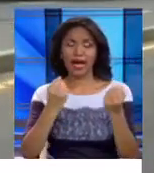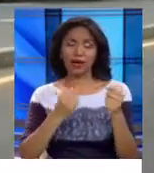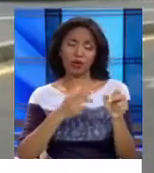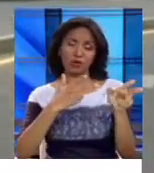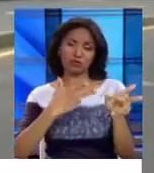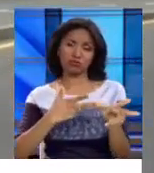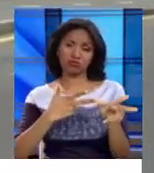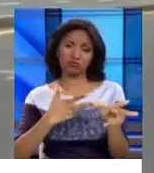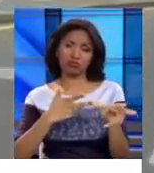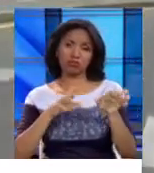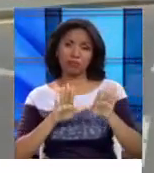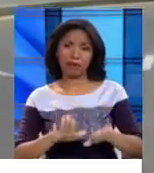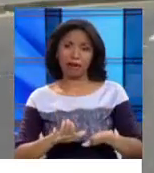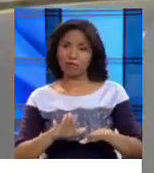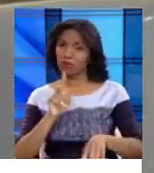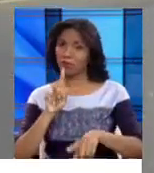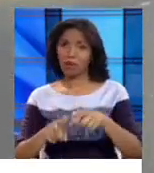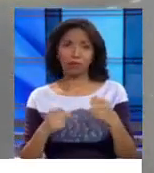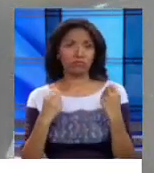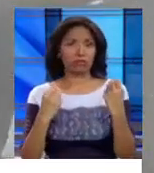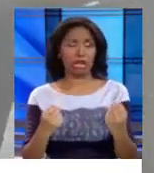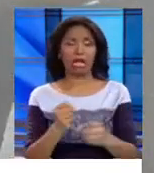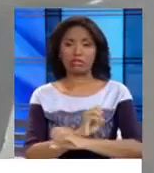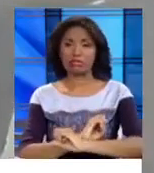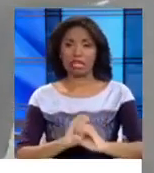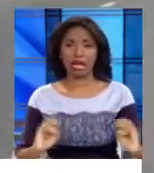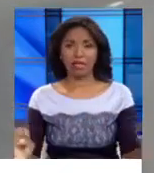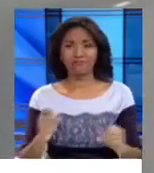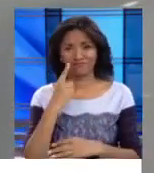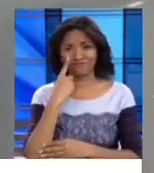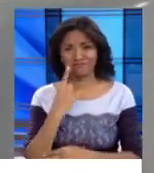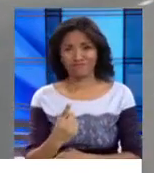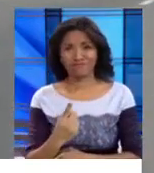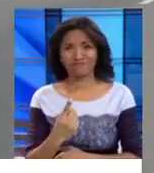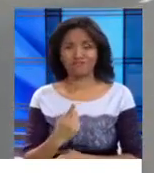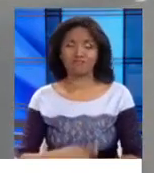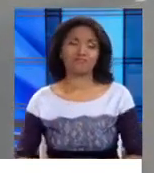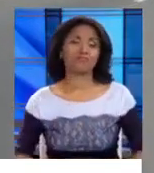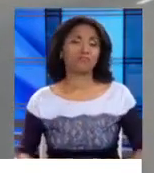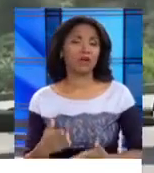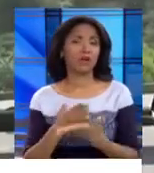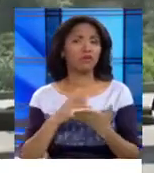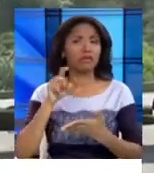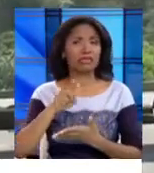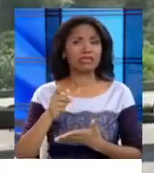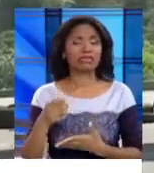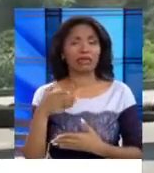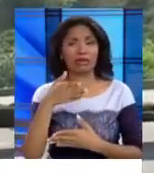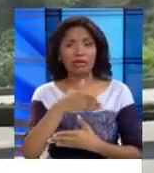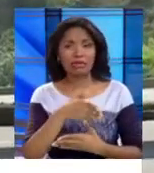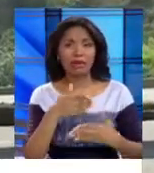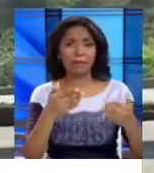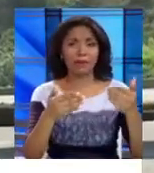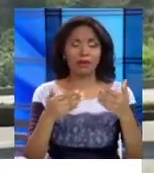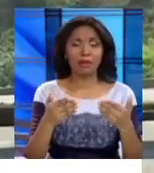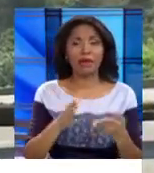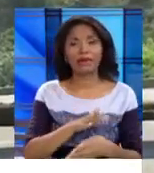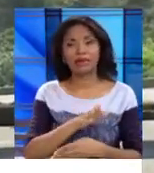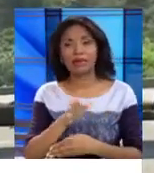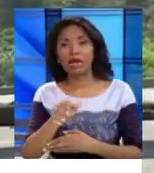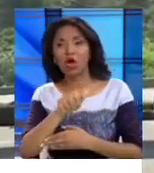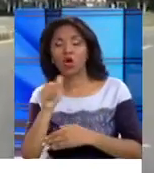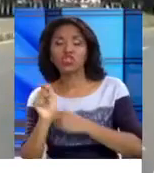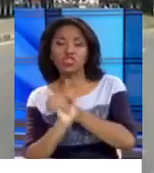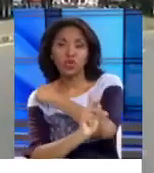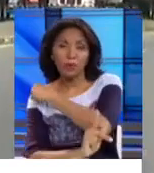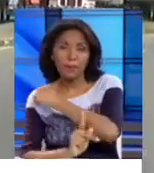de carga, especialmente que necesitan seguir sus viajes no solamente hacia provincias centrales y Panamá, sino también Centroamérica. Pero